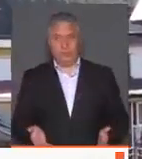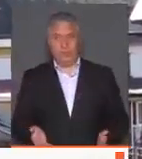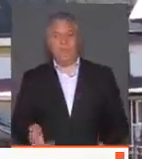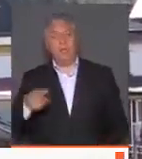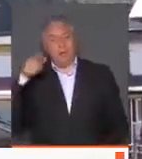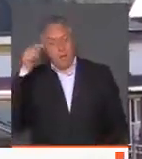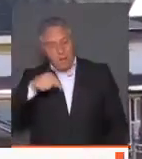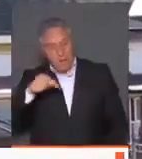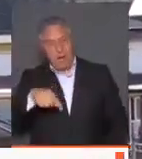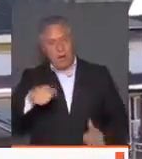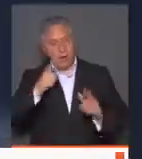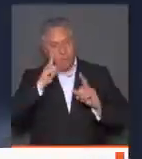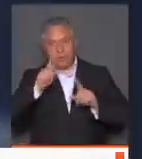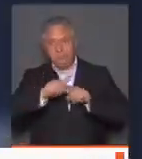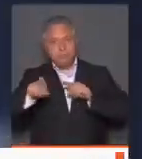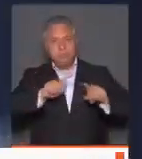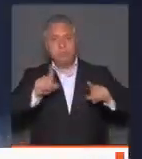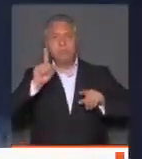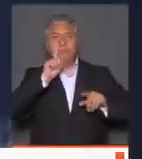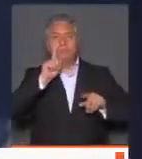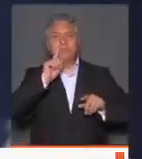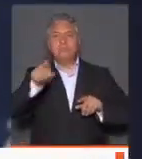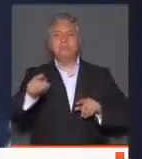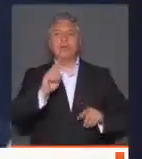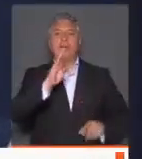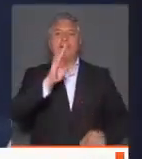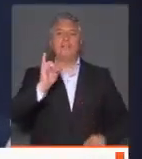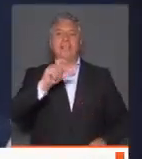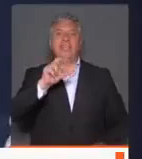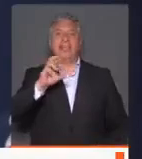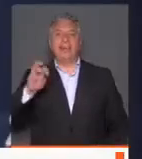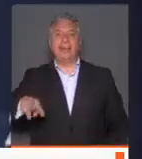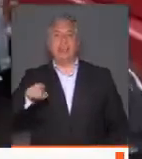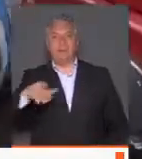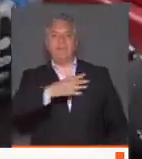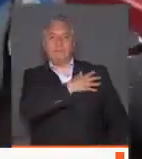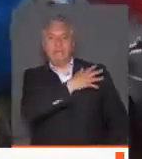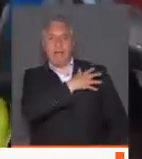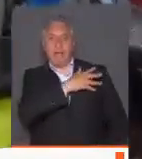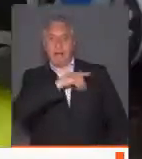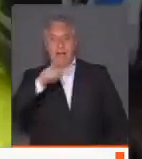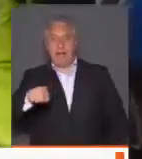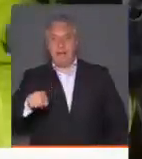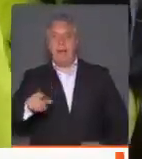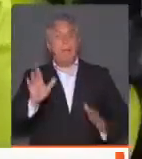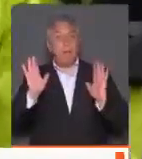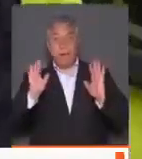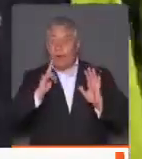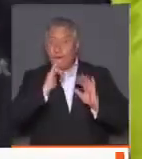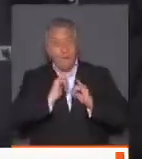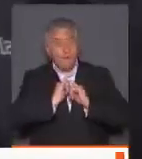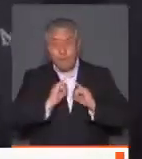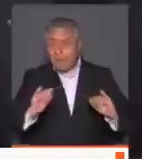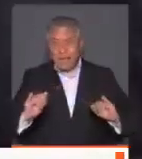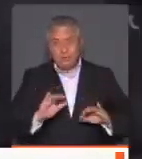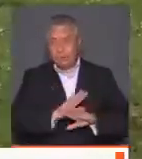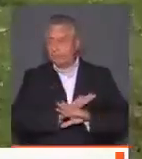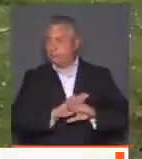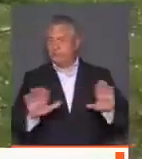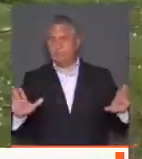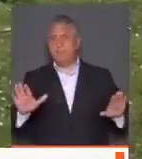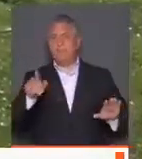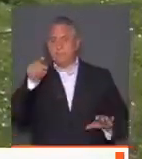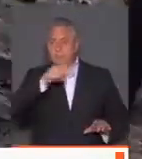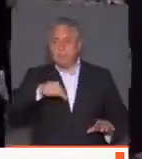la investigación están a cargo de la bicream de villarrica pero hasta el momento no se ha entregado ninguna información algo que acrecienta